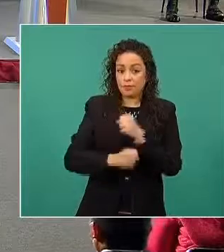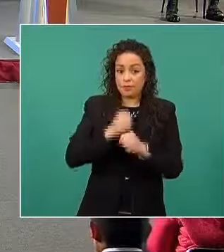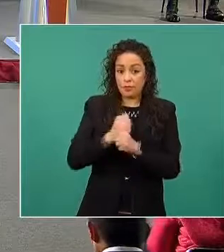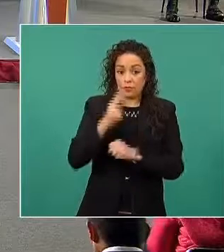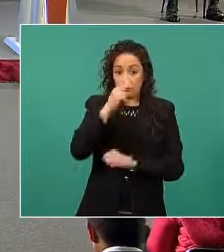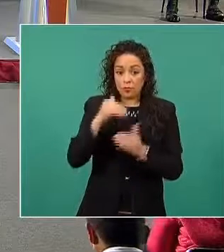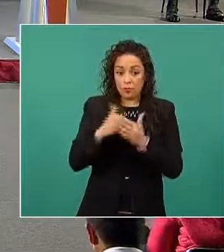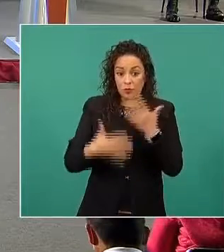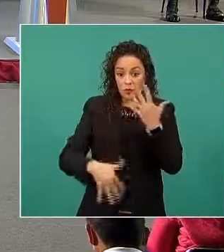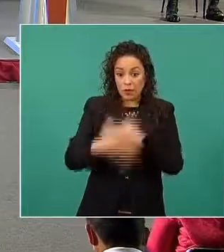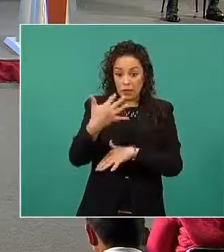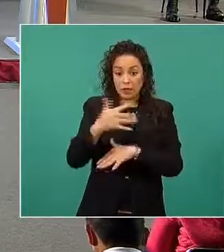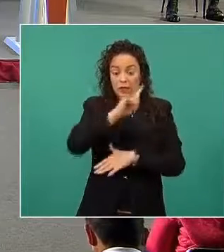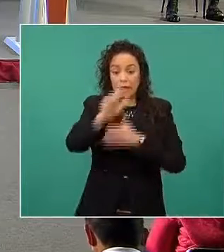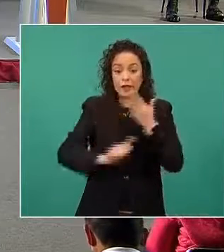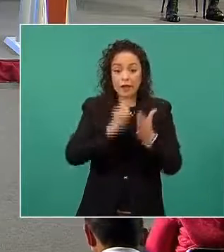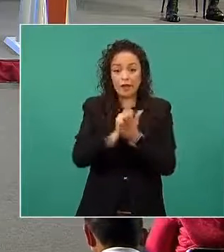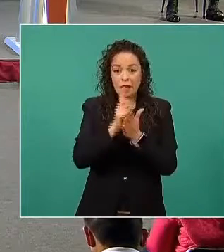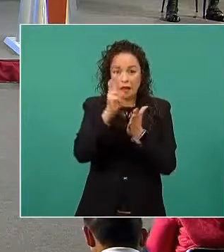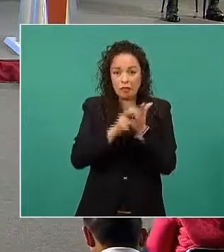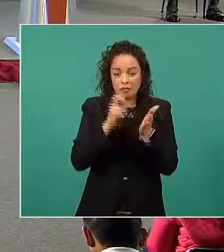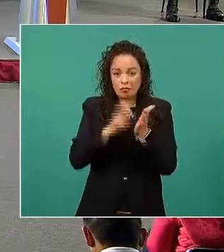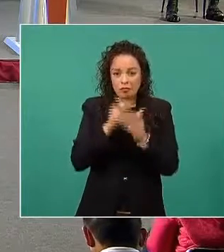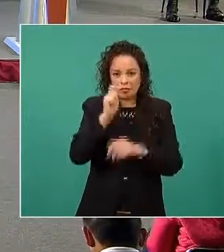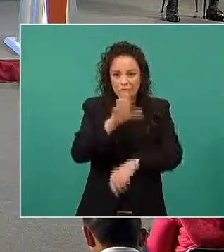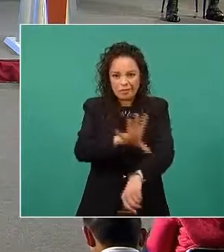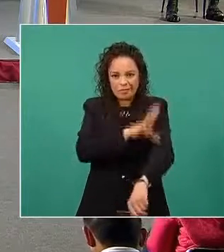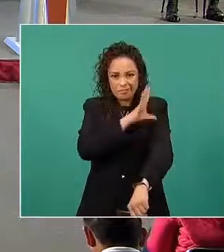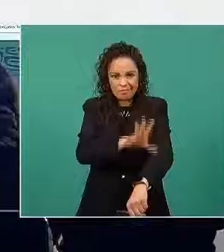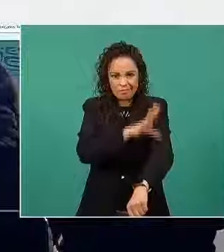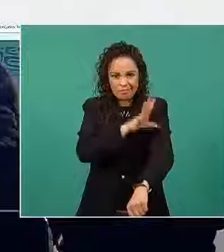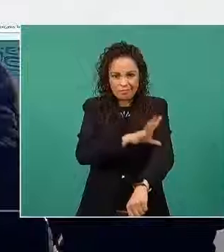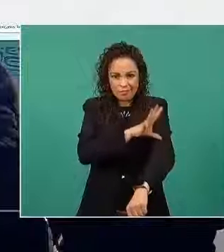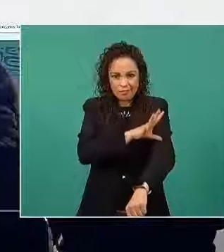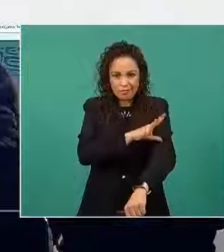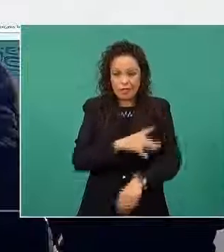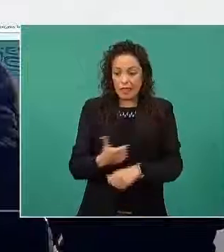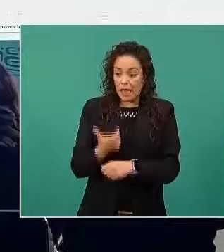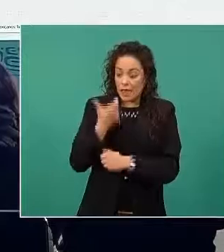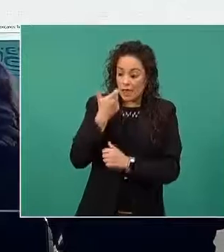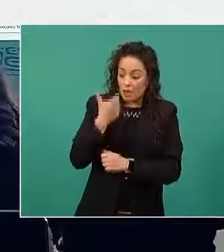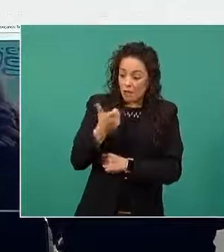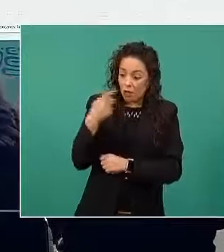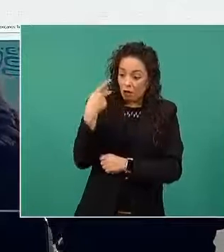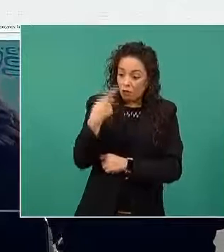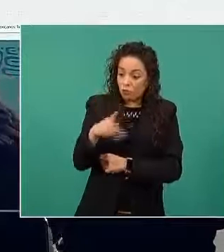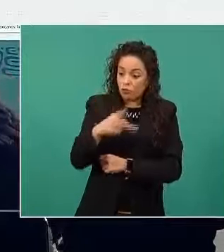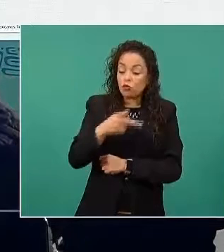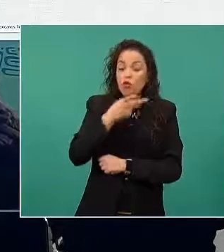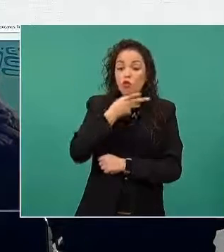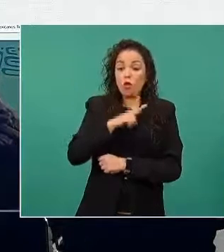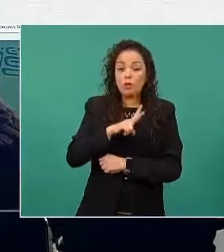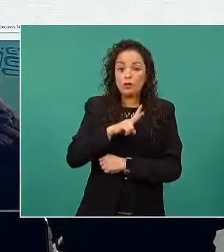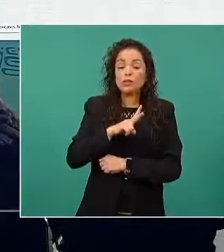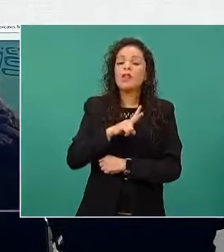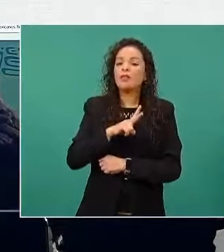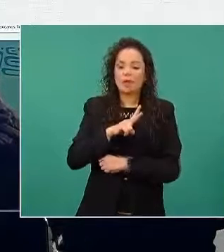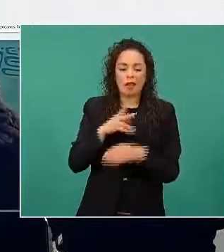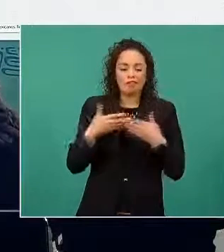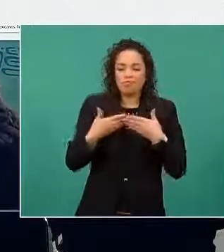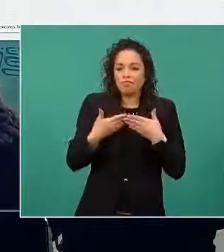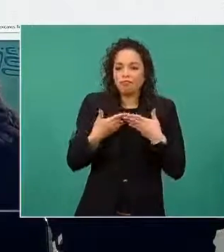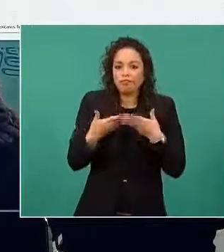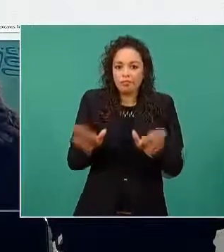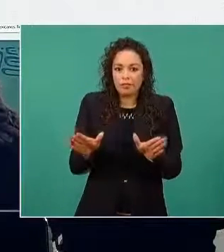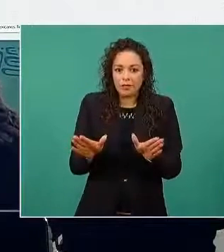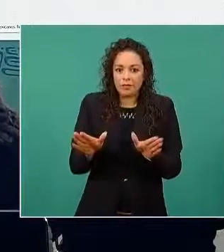reforma energética liberó los precios de los combustibles y permitió la entrada de privados en el mercado,